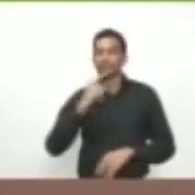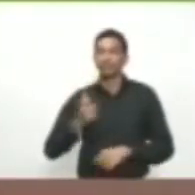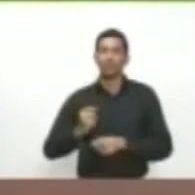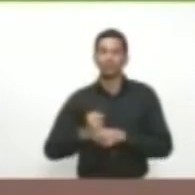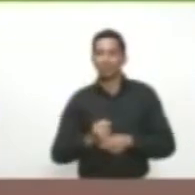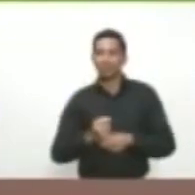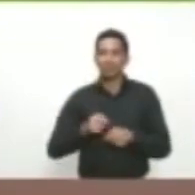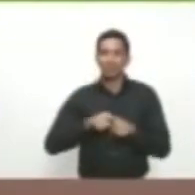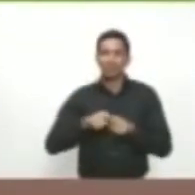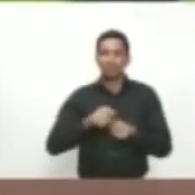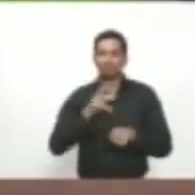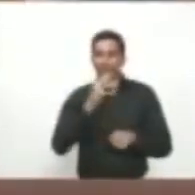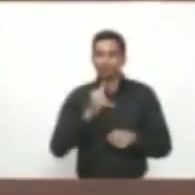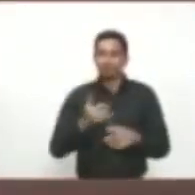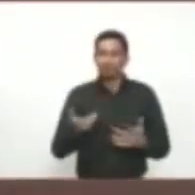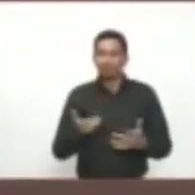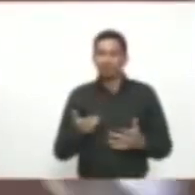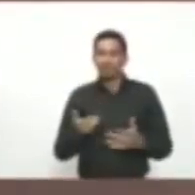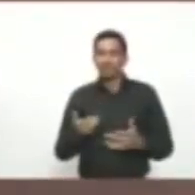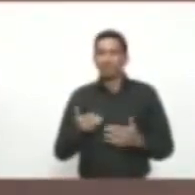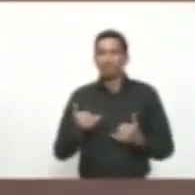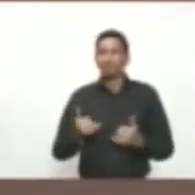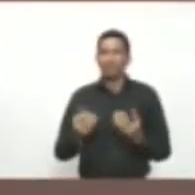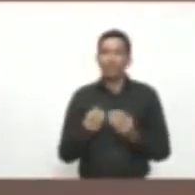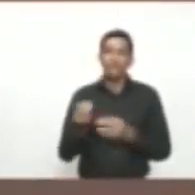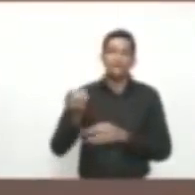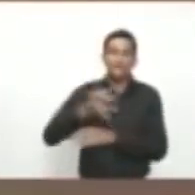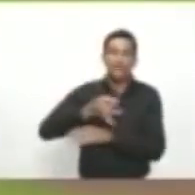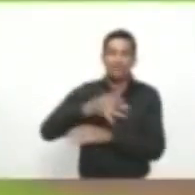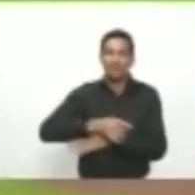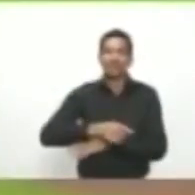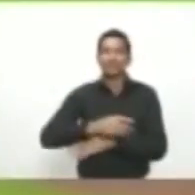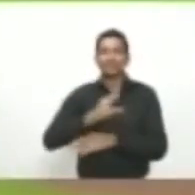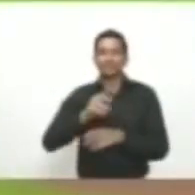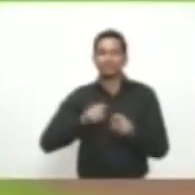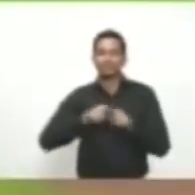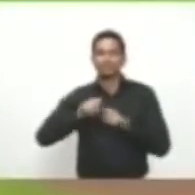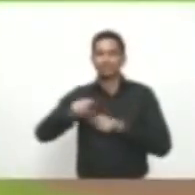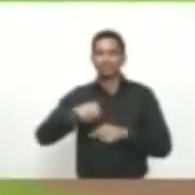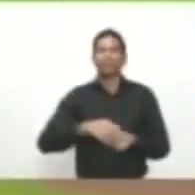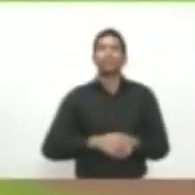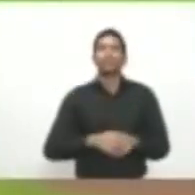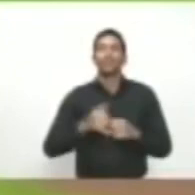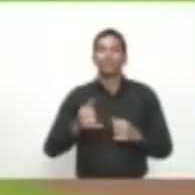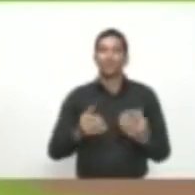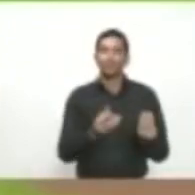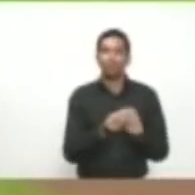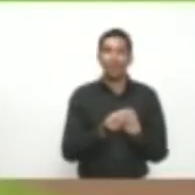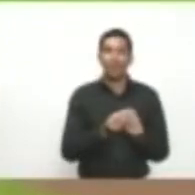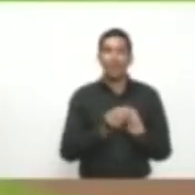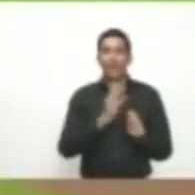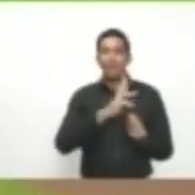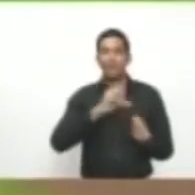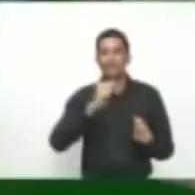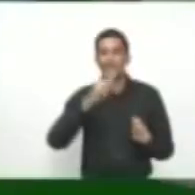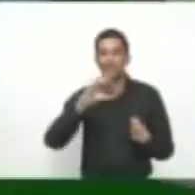El cartagenero salió sin decisión, le anotaron 3 carreras sucias y los Bravos suman su cuarta derrota en línea.